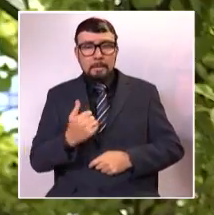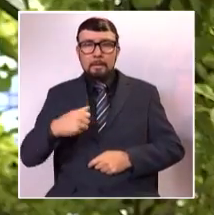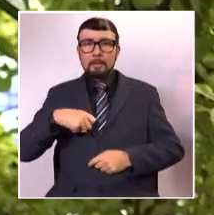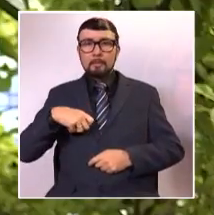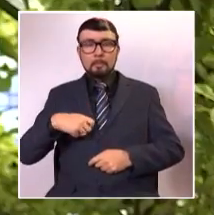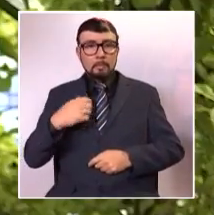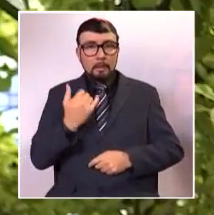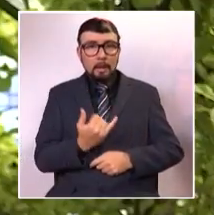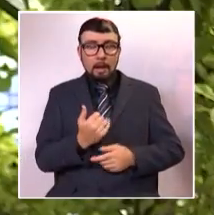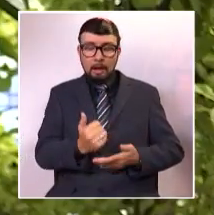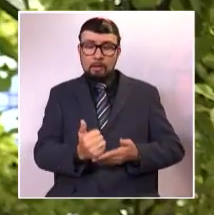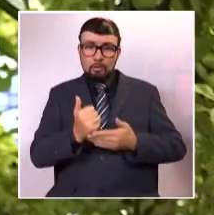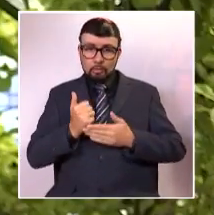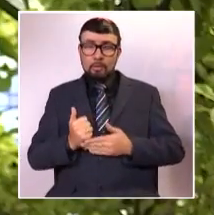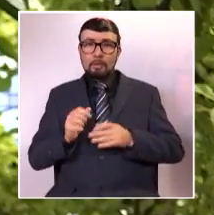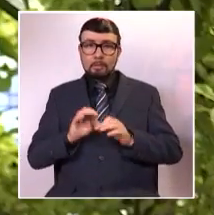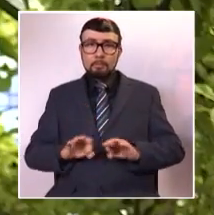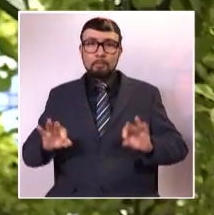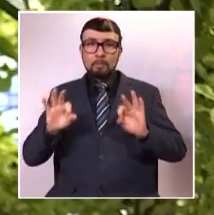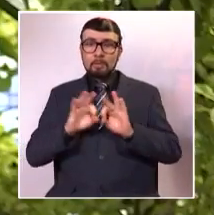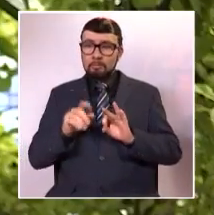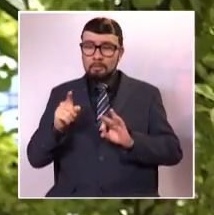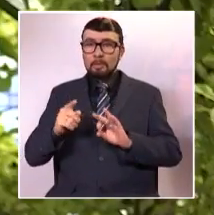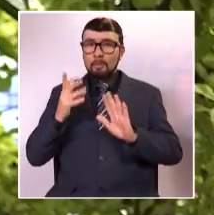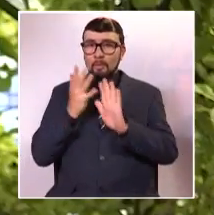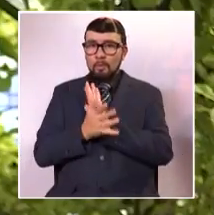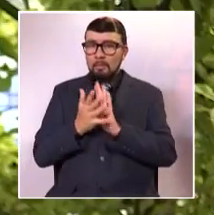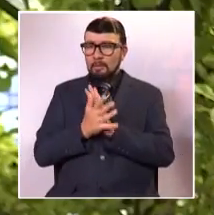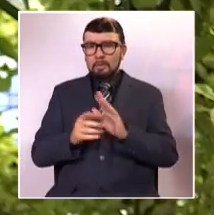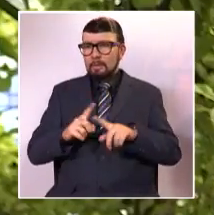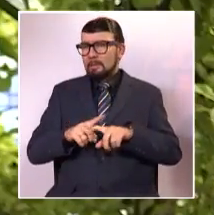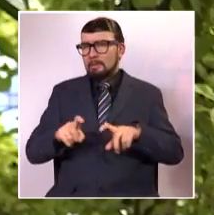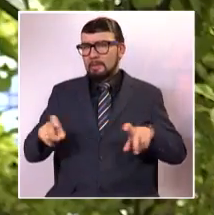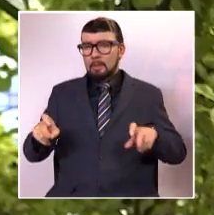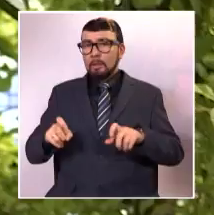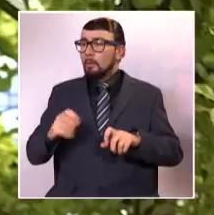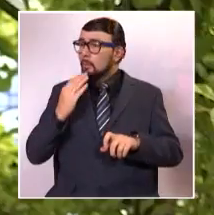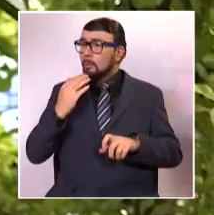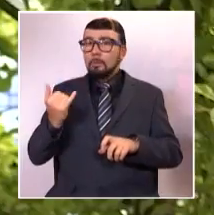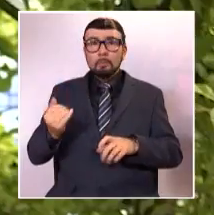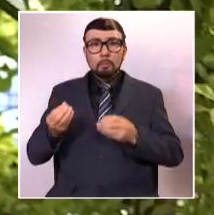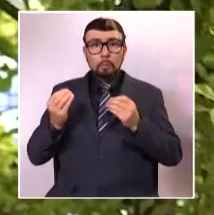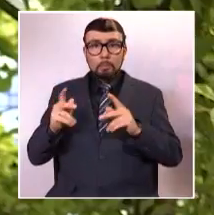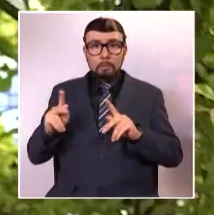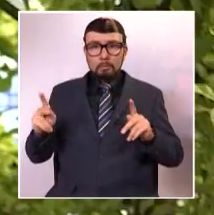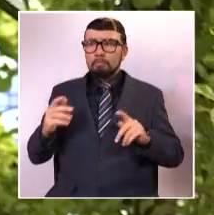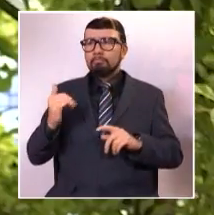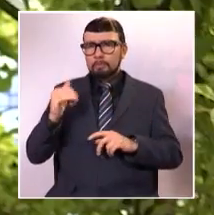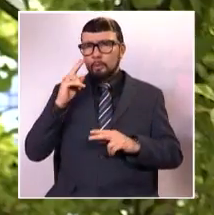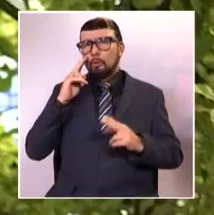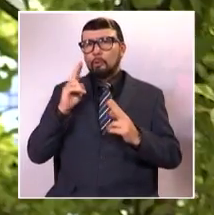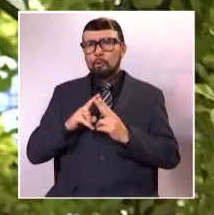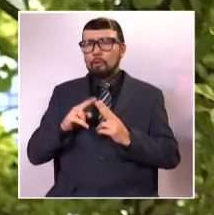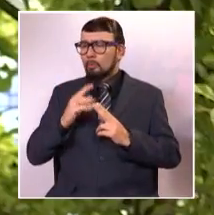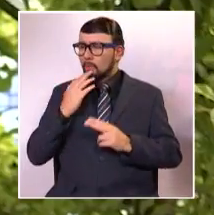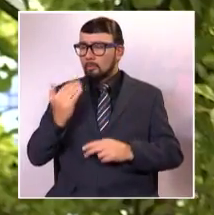ayuda diagnóstica, de información. La mayoría de las personas conocen acerca de la